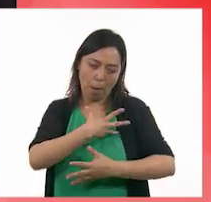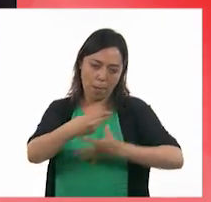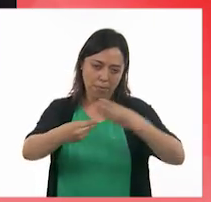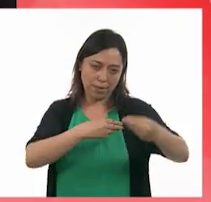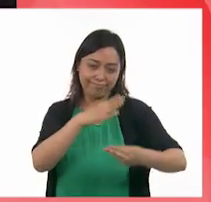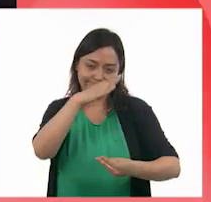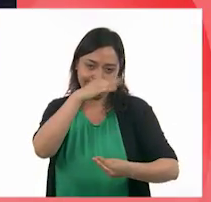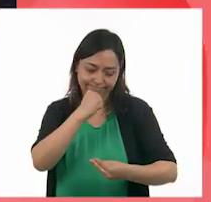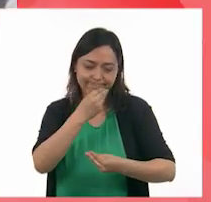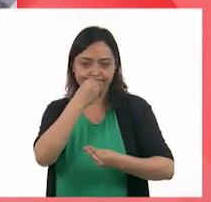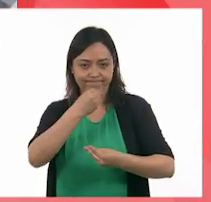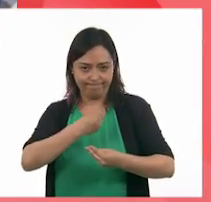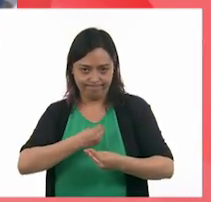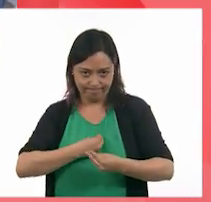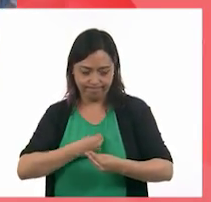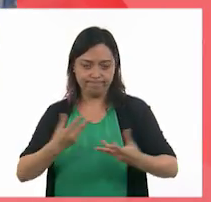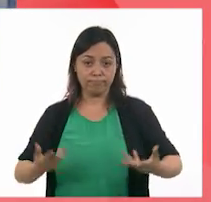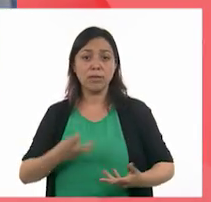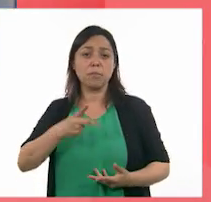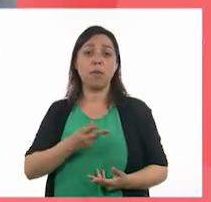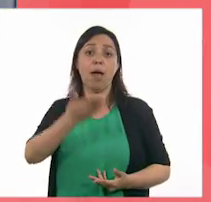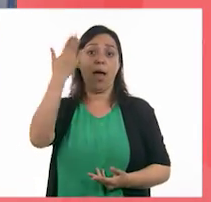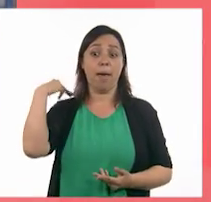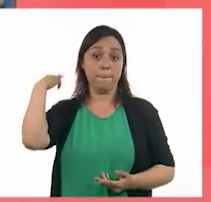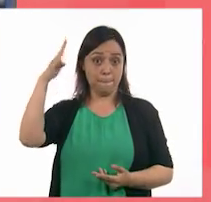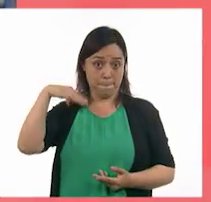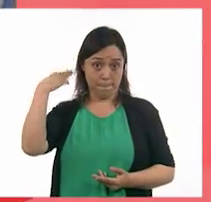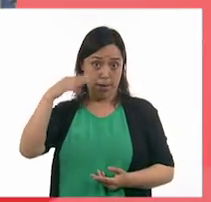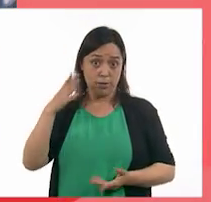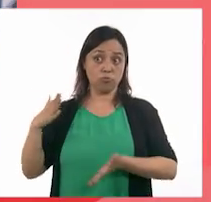estuvimos ahí en el mes de marzo,